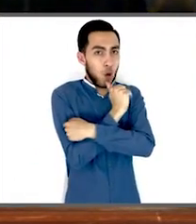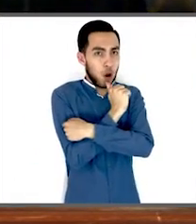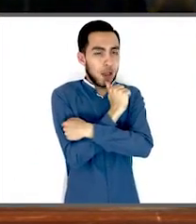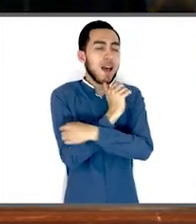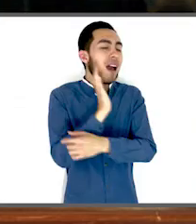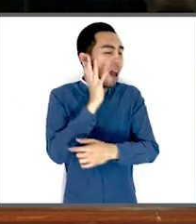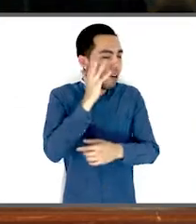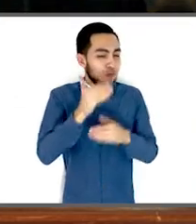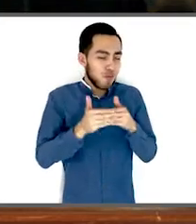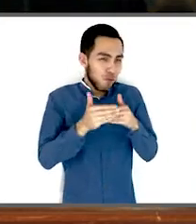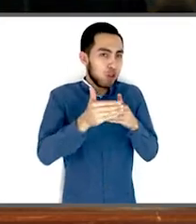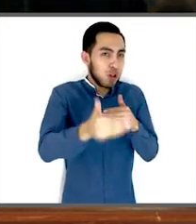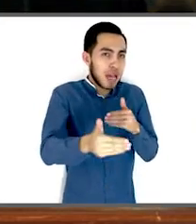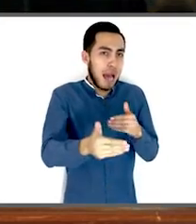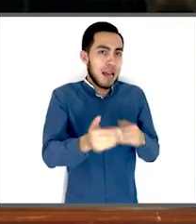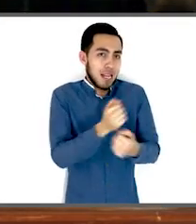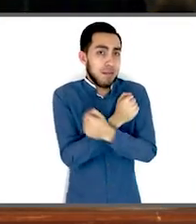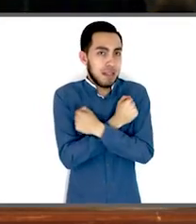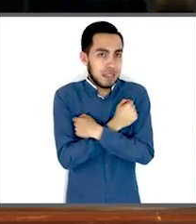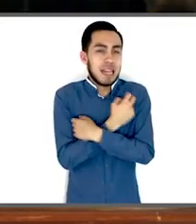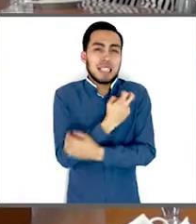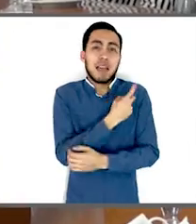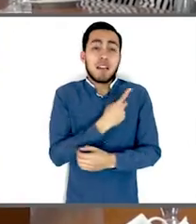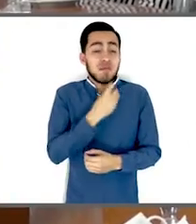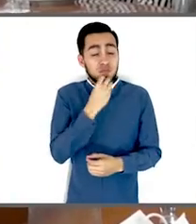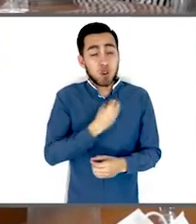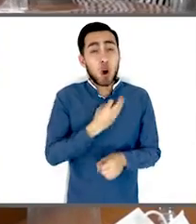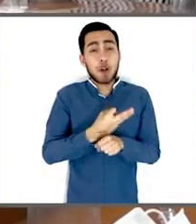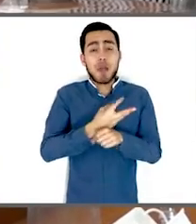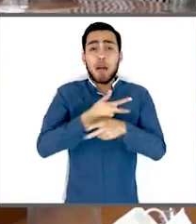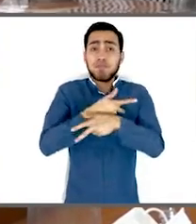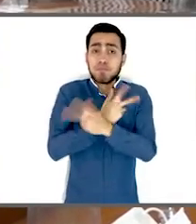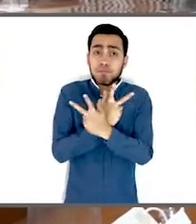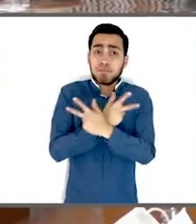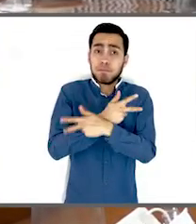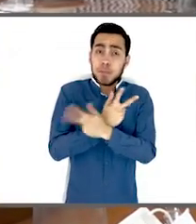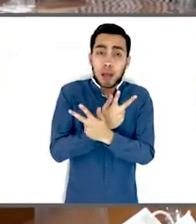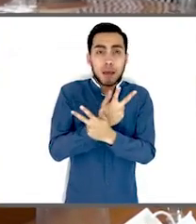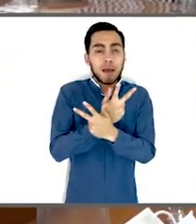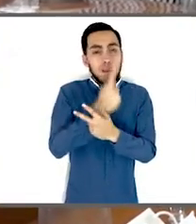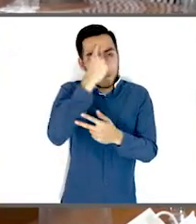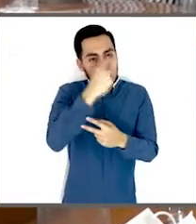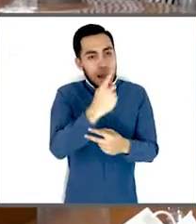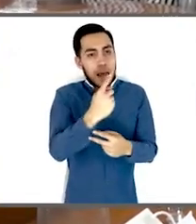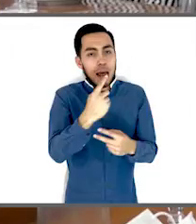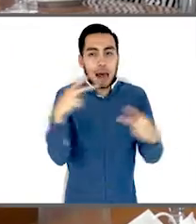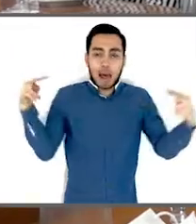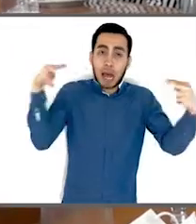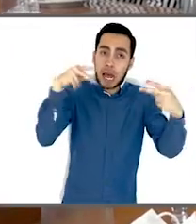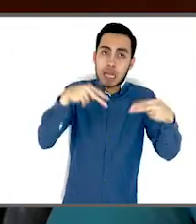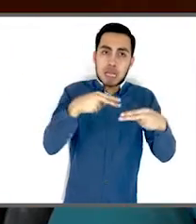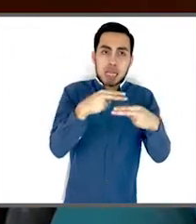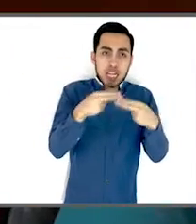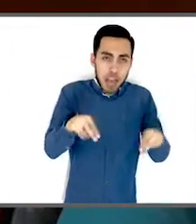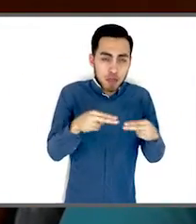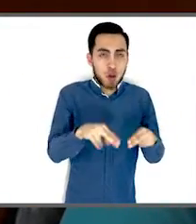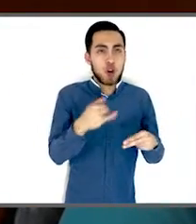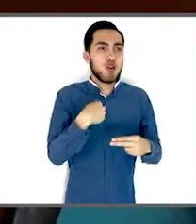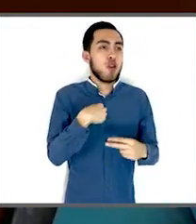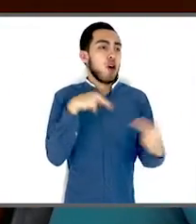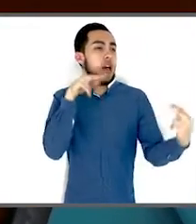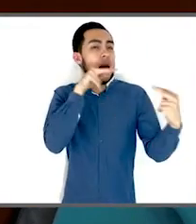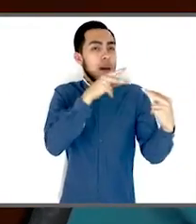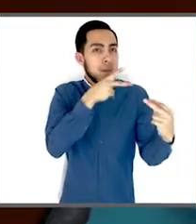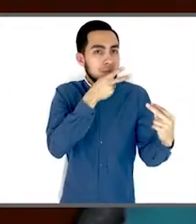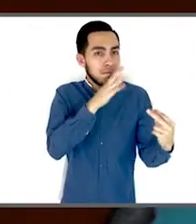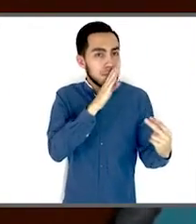no te abrazo para poderte abrazar un poco más adelante. Y hoy estamos haciendo videollamadas por WhatsApp para que vean a sus nietos, ¿no? Y